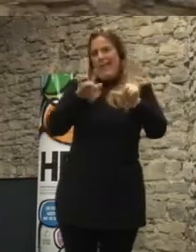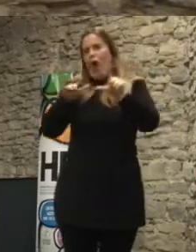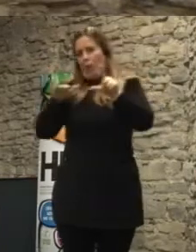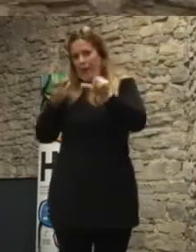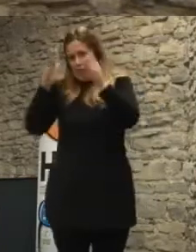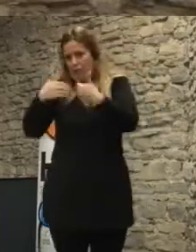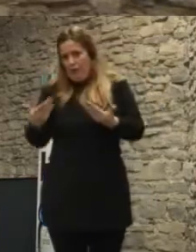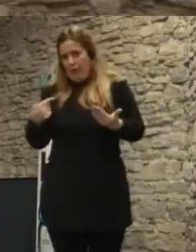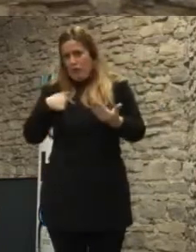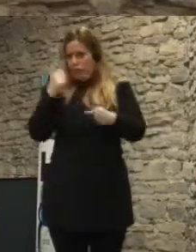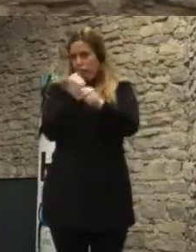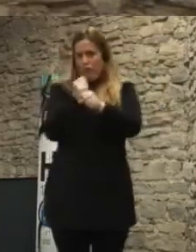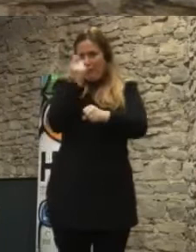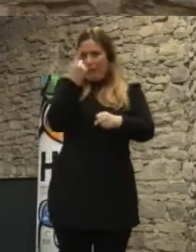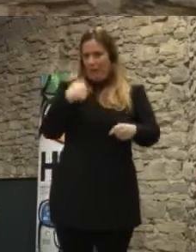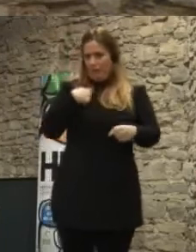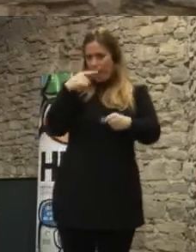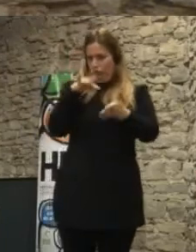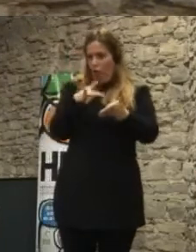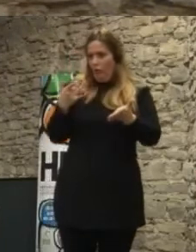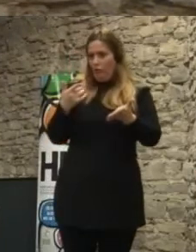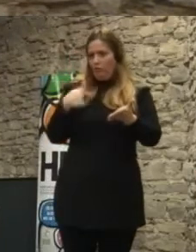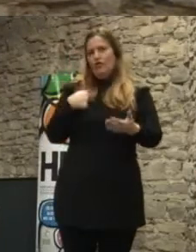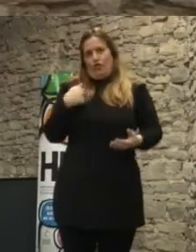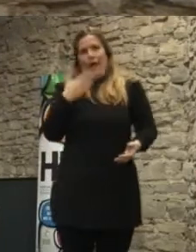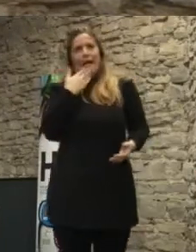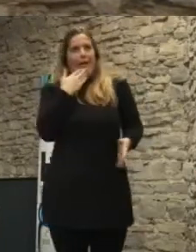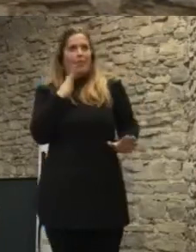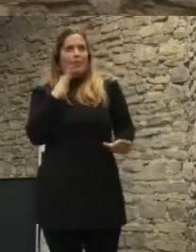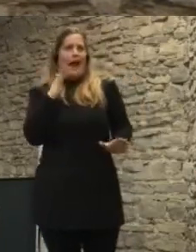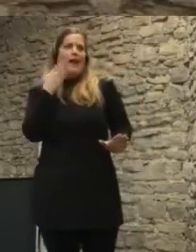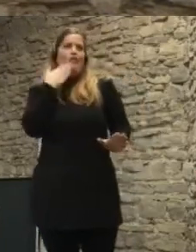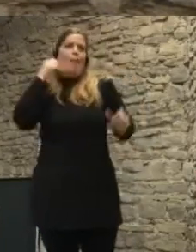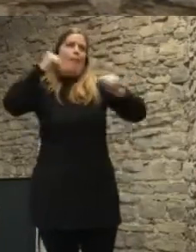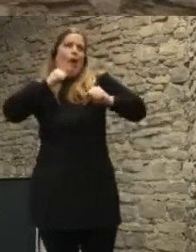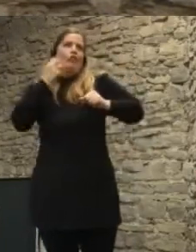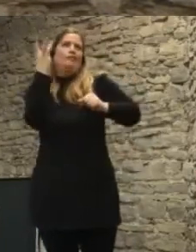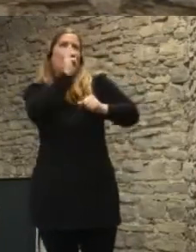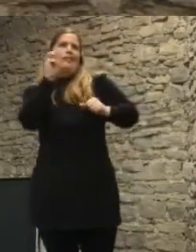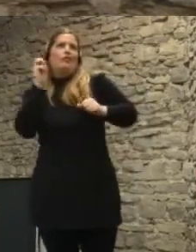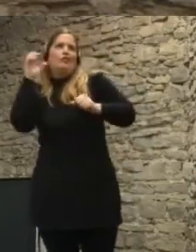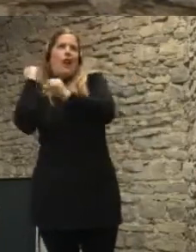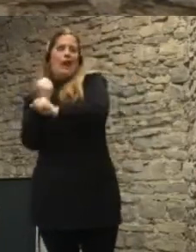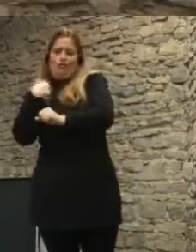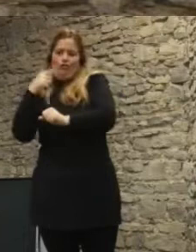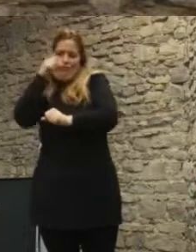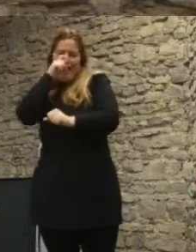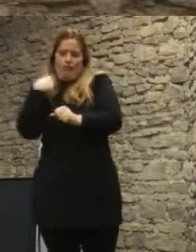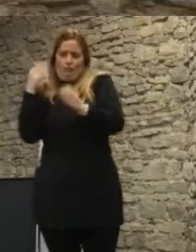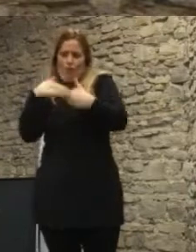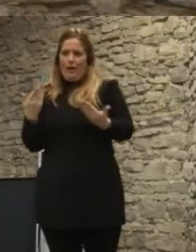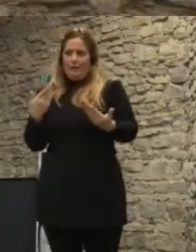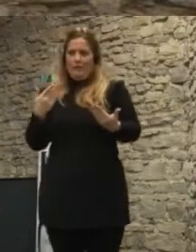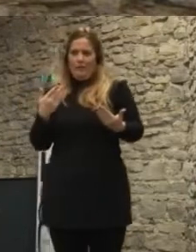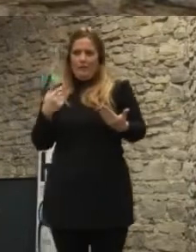Yo, mis primeros trabajos… tengo una edad, pero no tengo 300 años, digamos. Y mis primeros trabajos los hacía en la… Bueno,